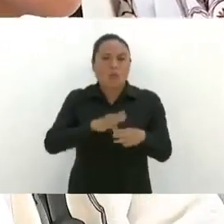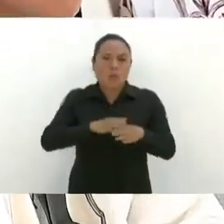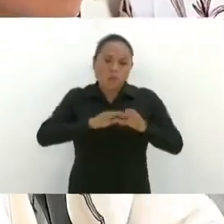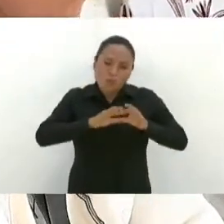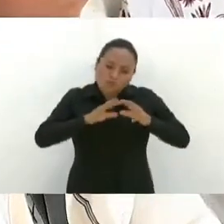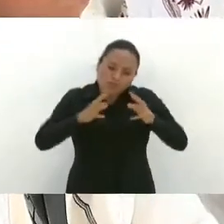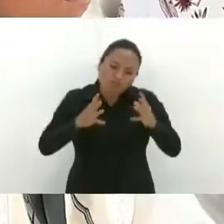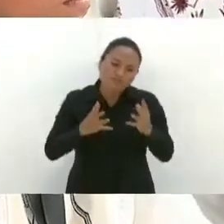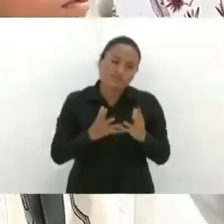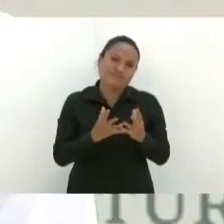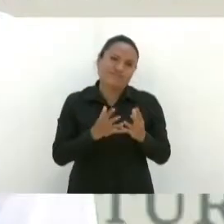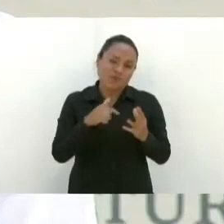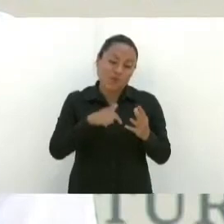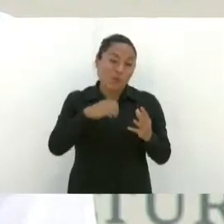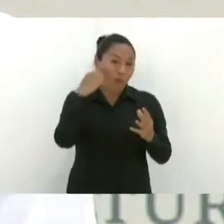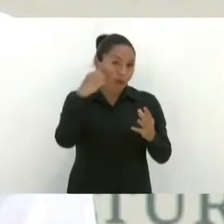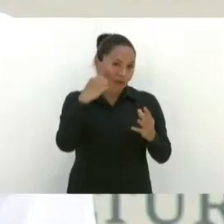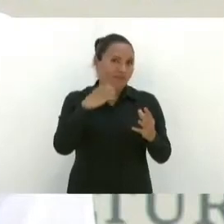No hay